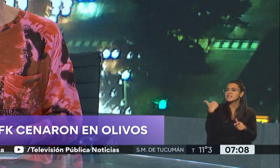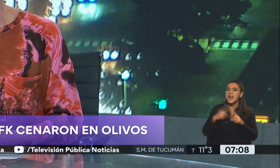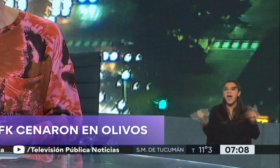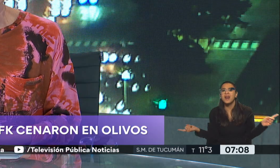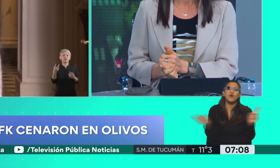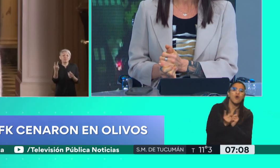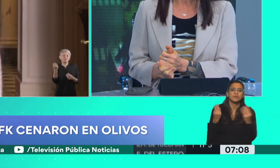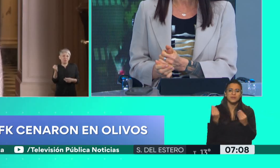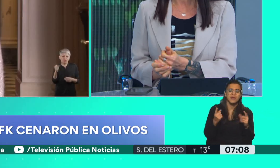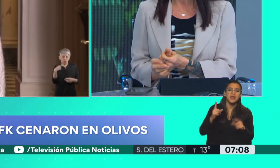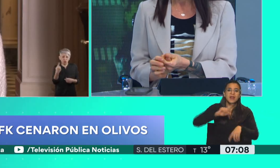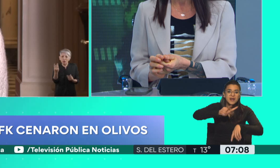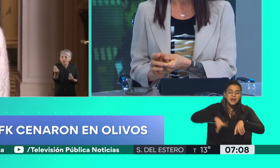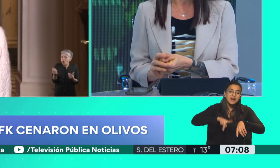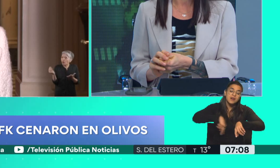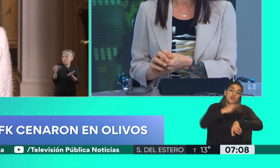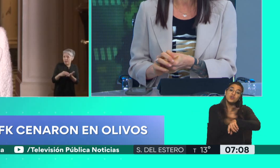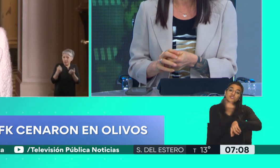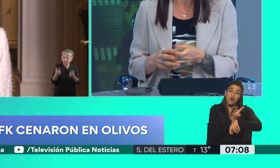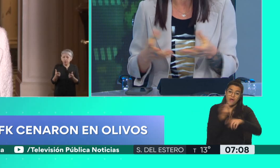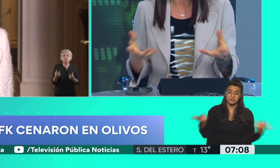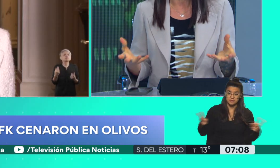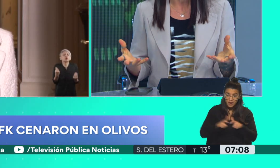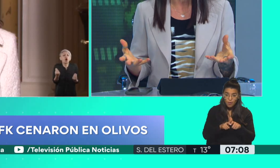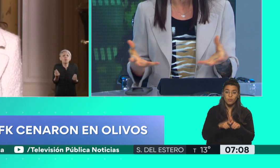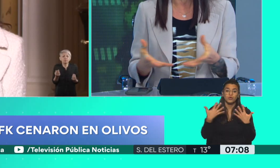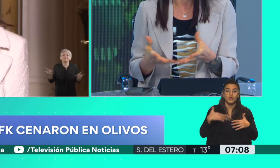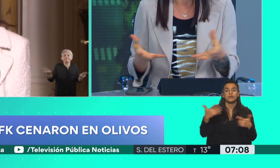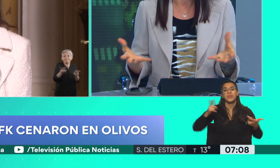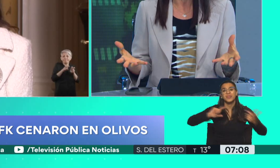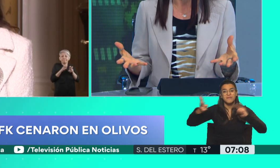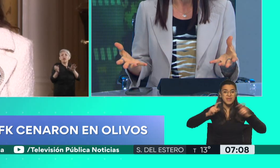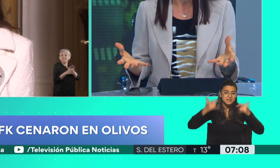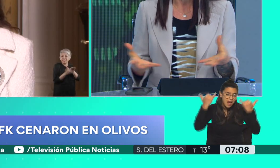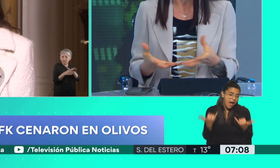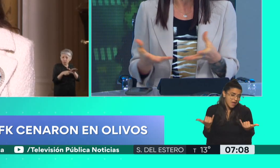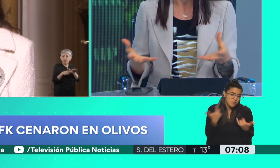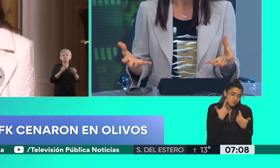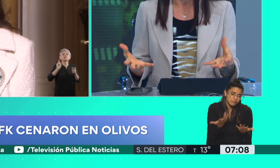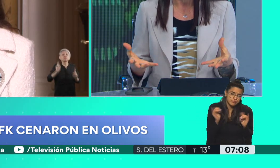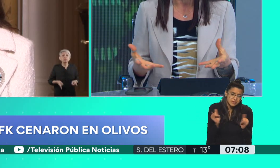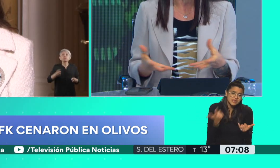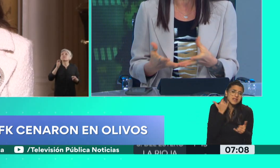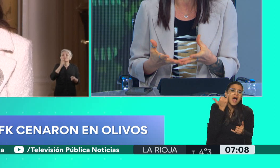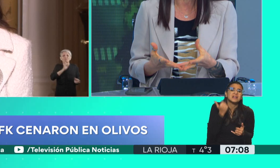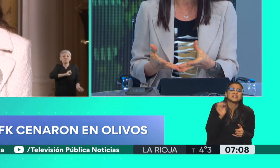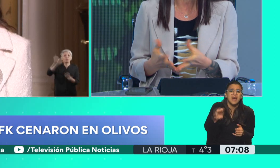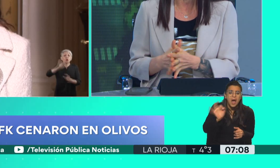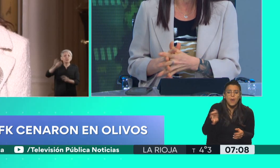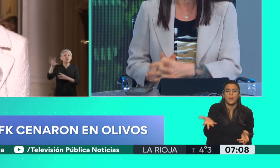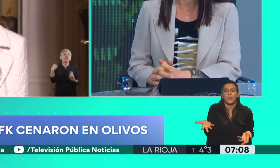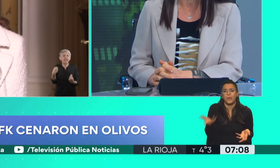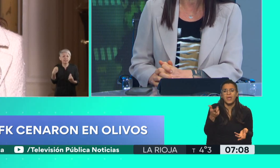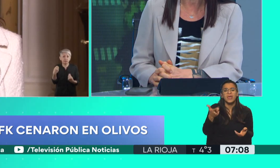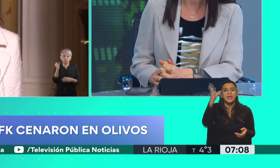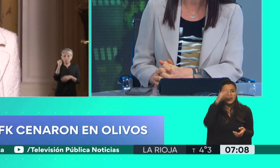pasó ver una reunión de más de dos horas y las diferencias están sobre la mesa las ya conocidas lo cierto es que